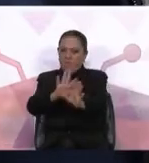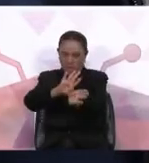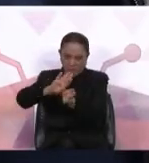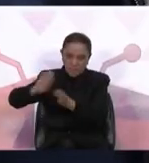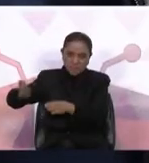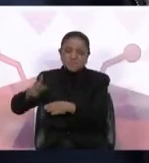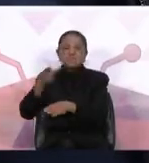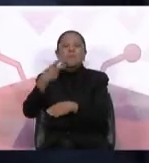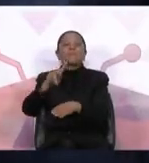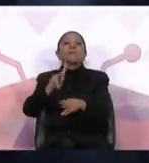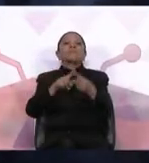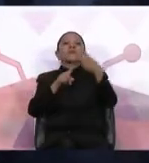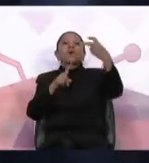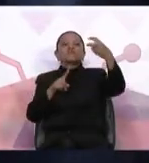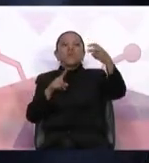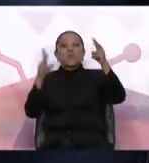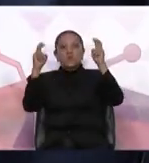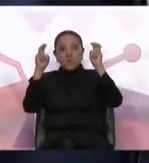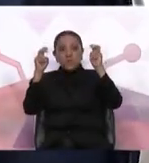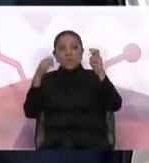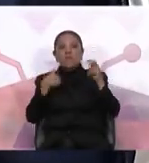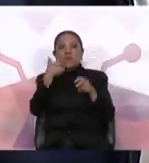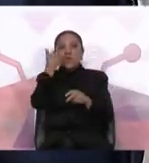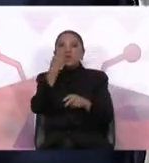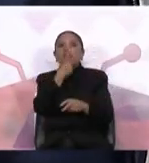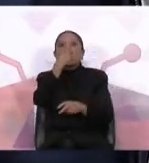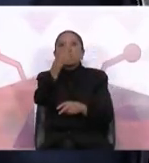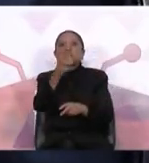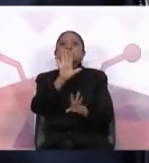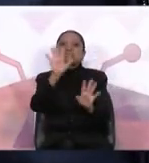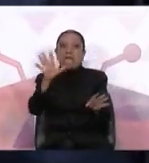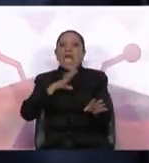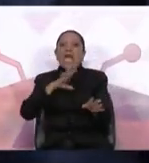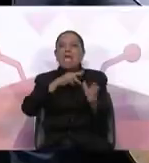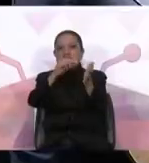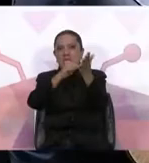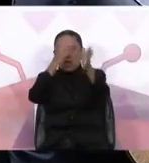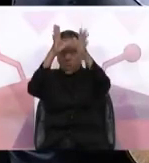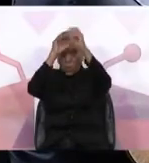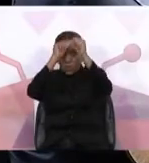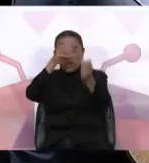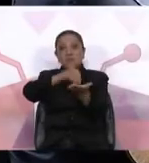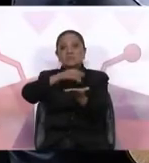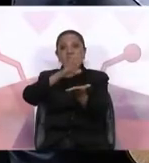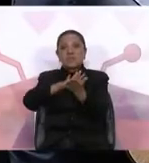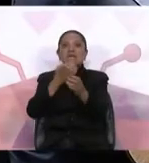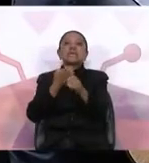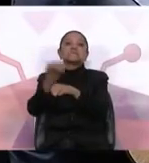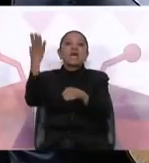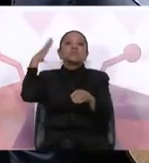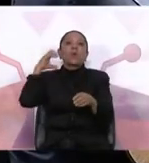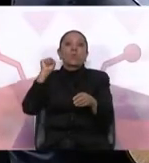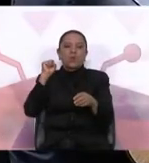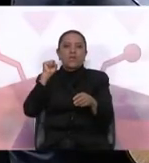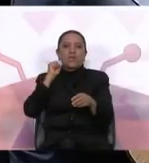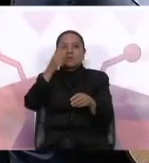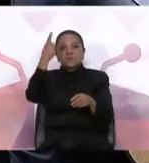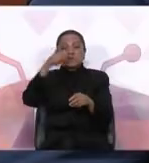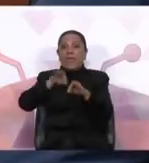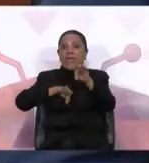quiero decirle que hay un convenio que se estableció en el estado de morelos para que se trabajará de manera